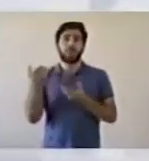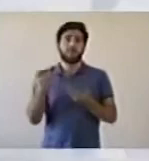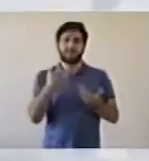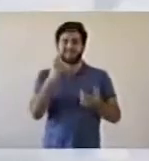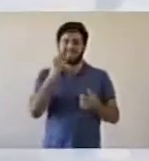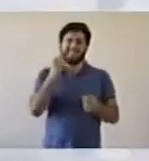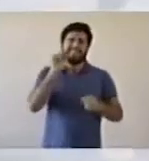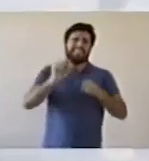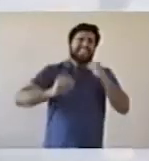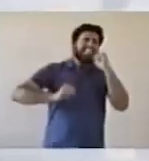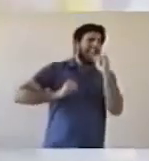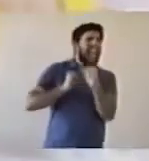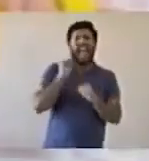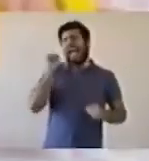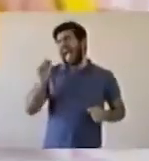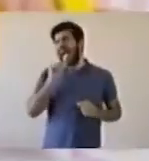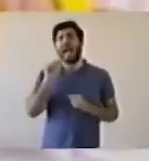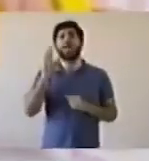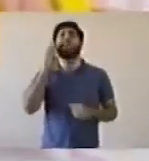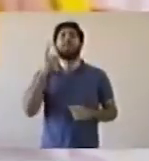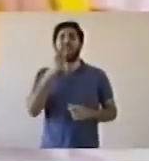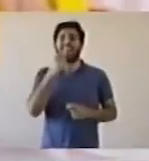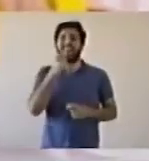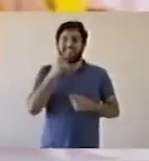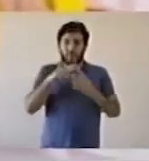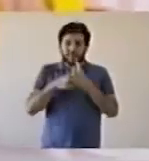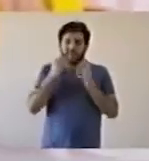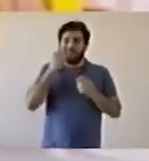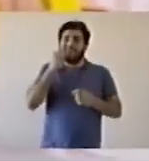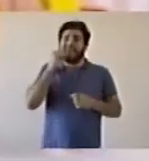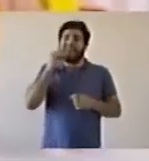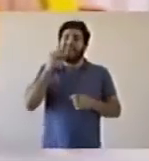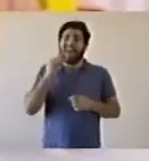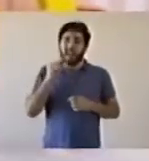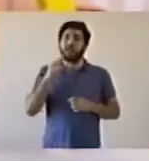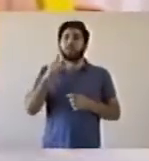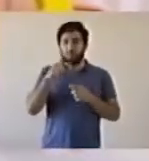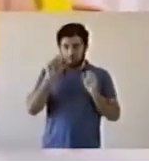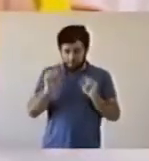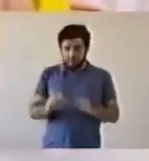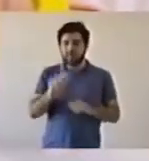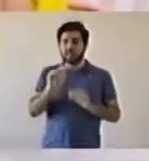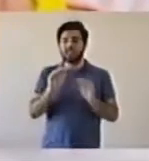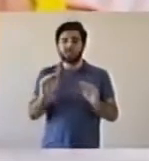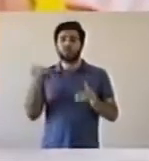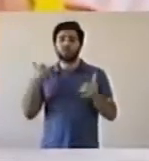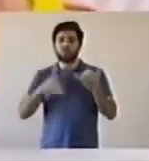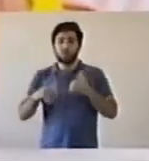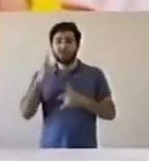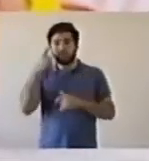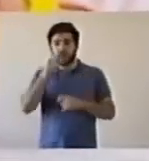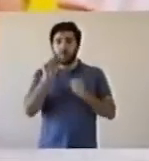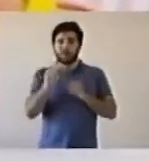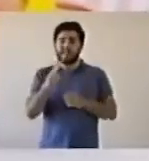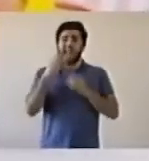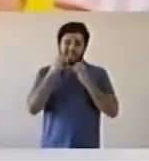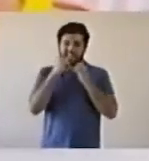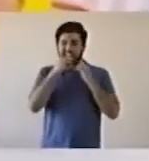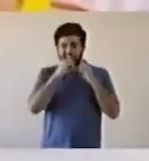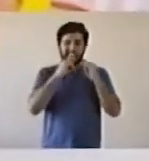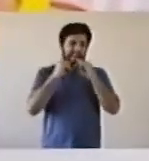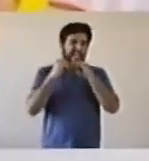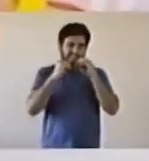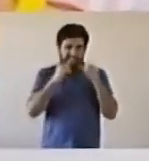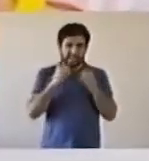estén inquietos por la molestia. Un buen consejo para los papás es tener juguetes que puedan enfriar y dárselos para que los